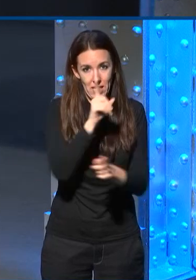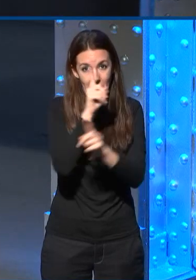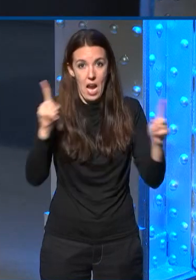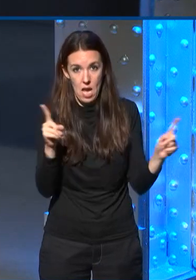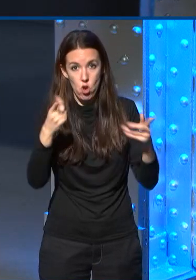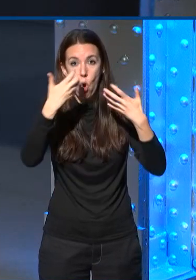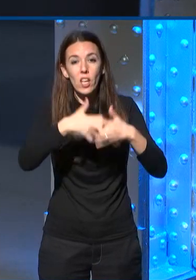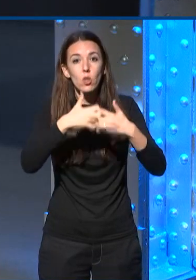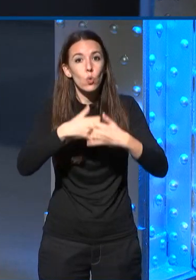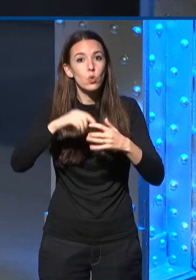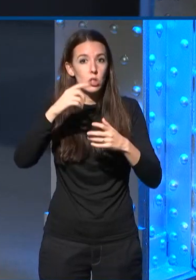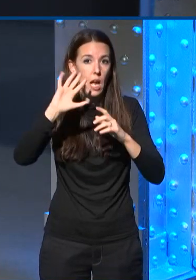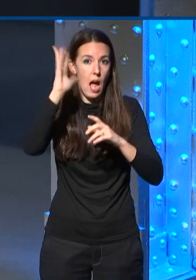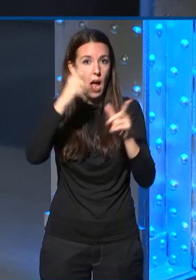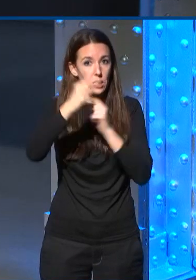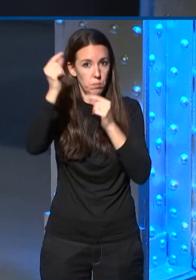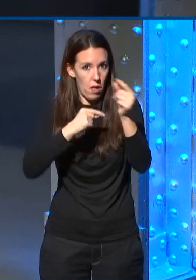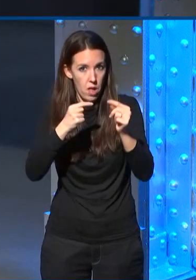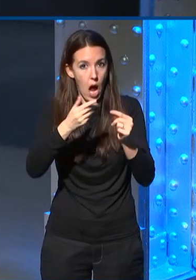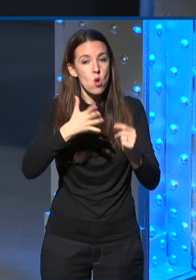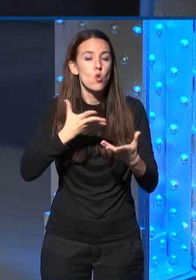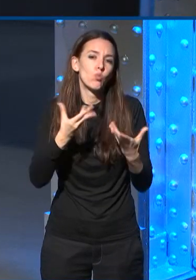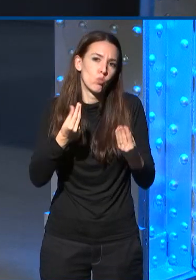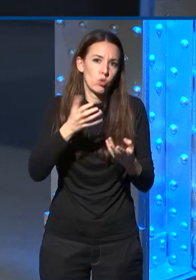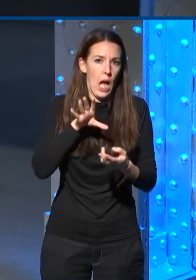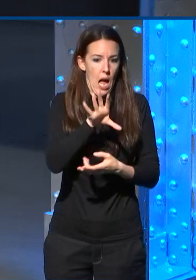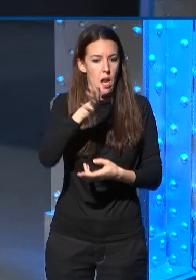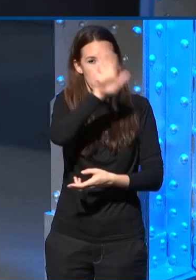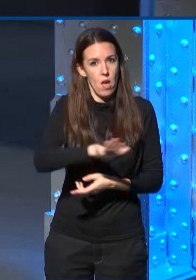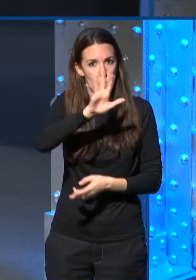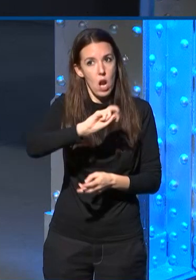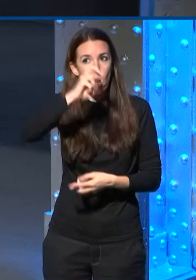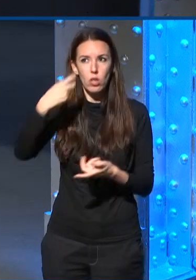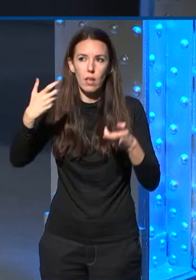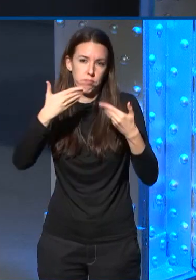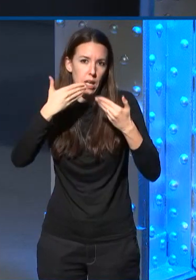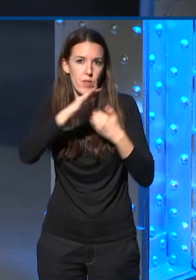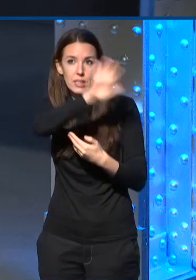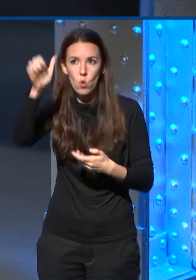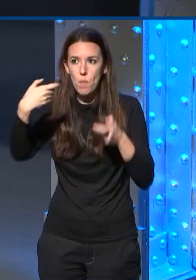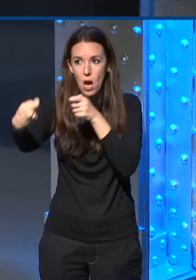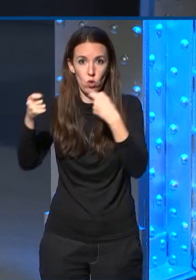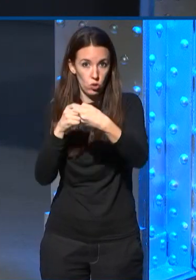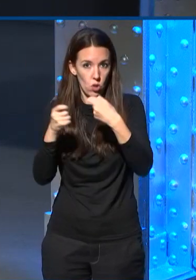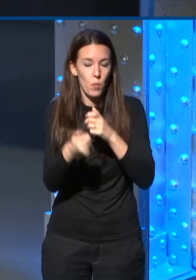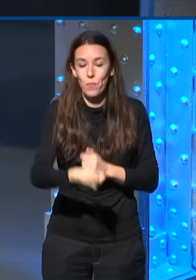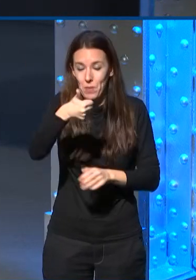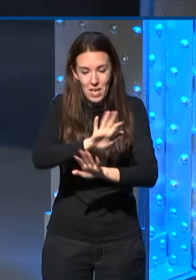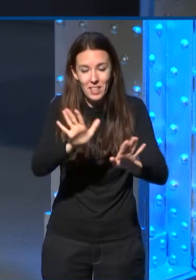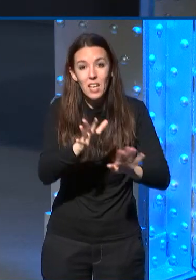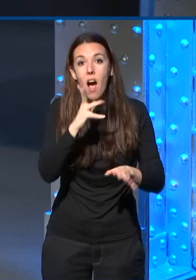espacial, mucha de ella completamente nacional y otra en grandes consorcios europeos. Pues bien, sin más preámbulos, pasamos